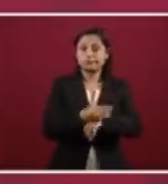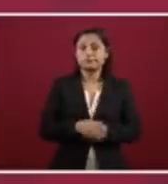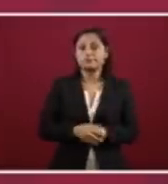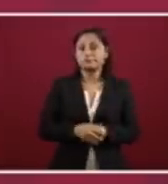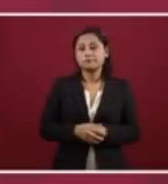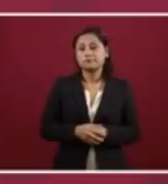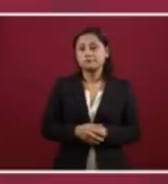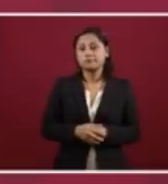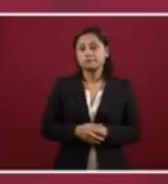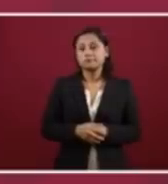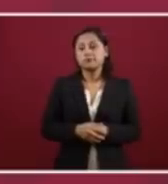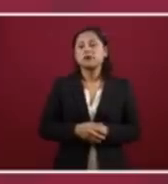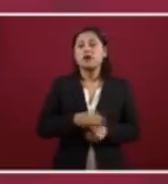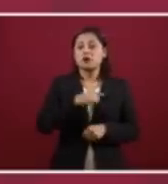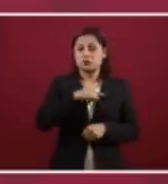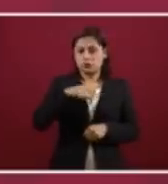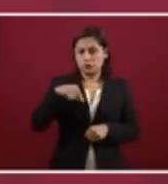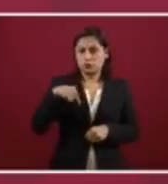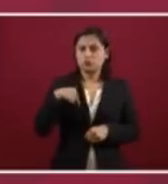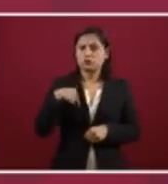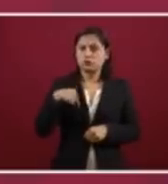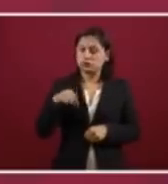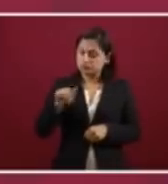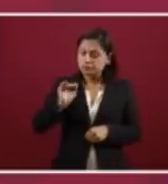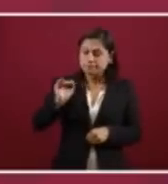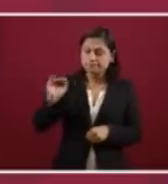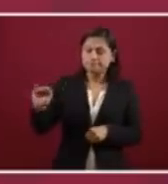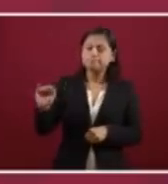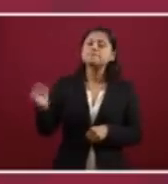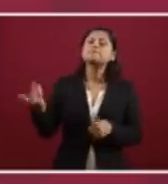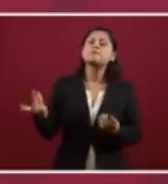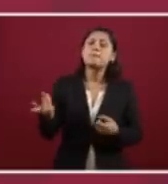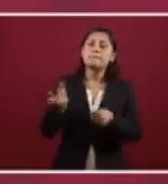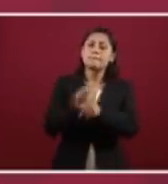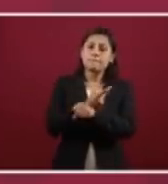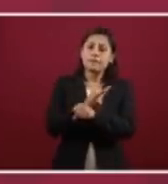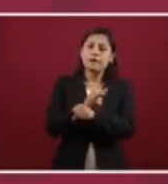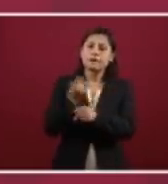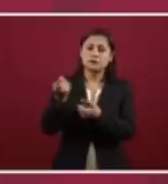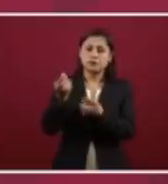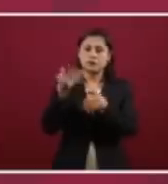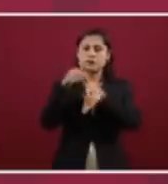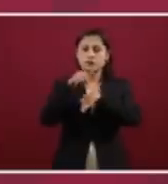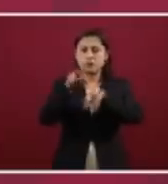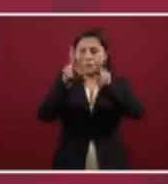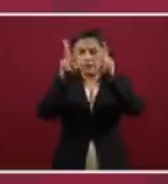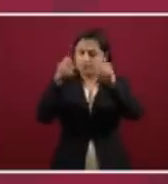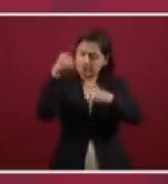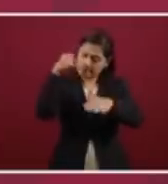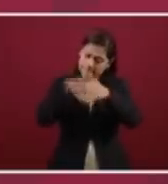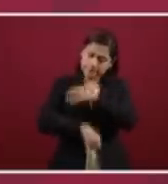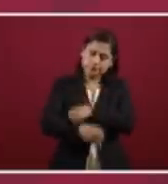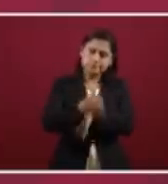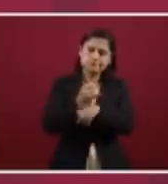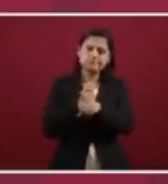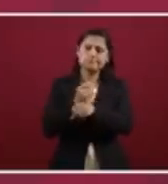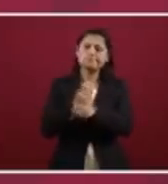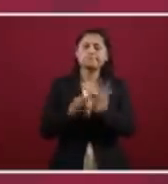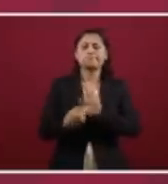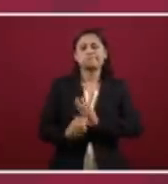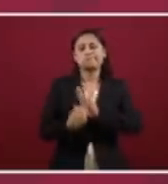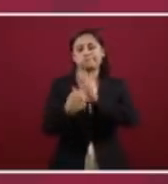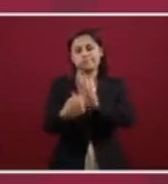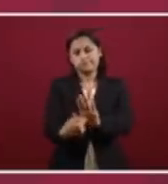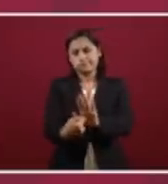Vamos a pedir que se precise sobre estos temas, y en el caso